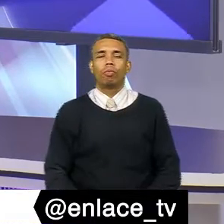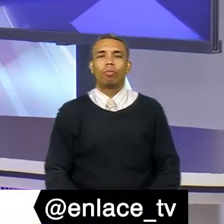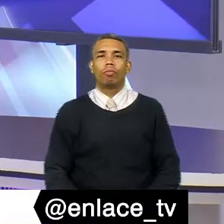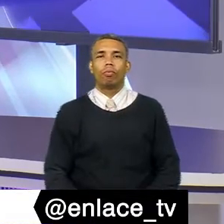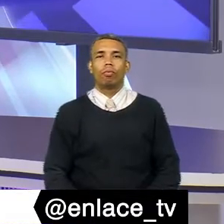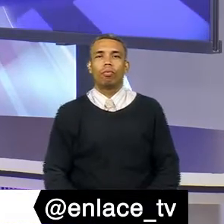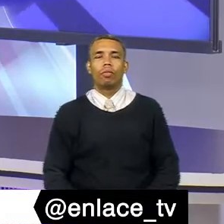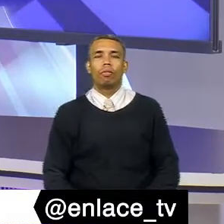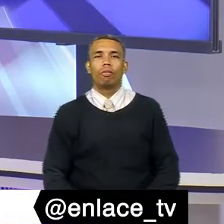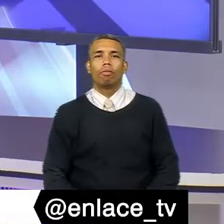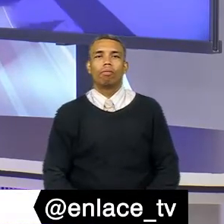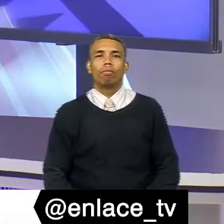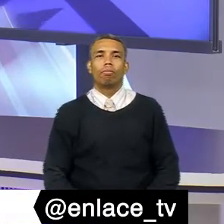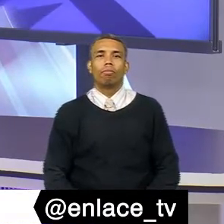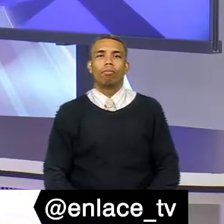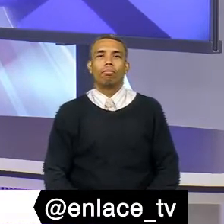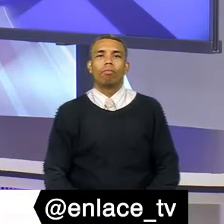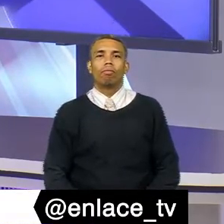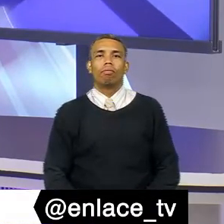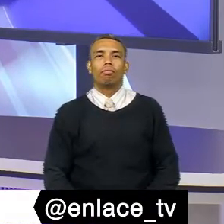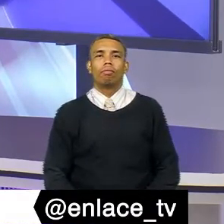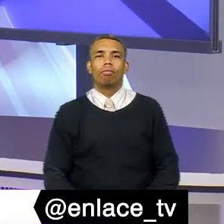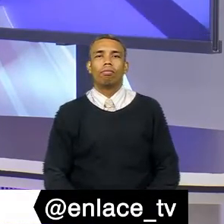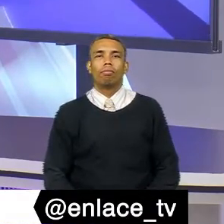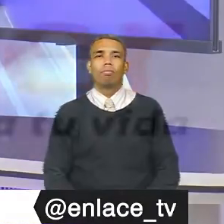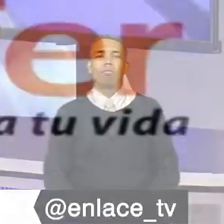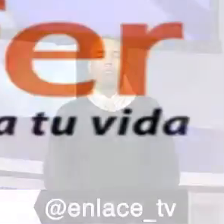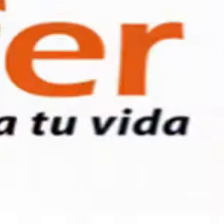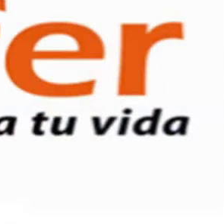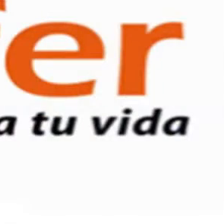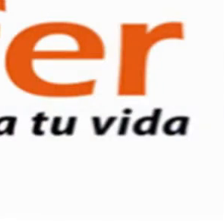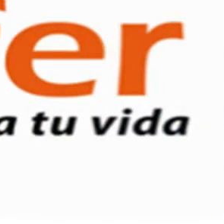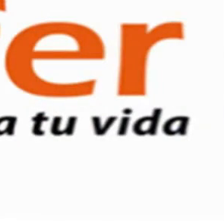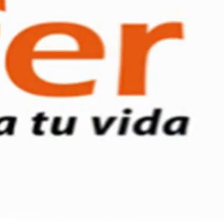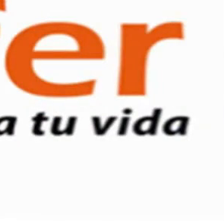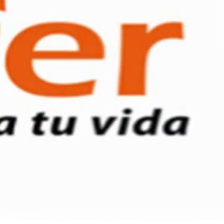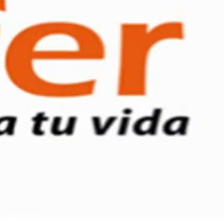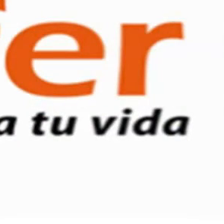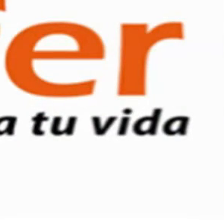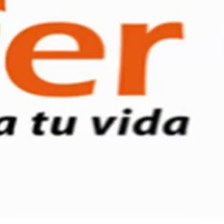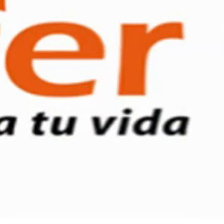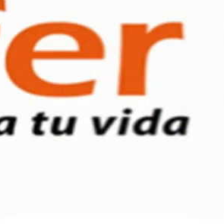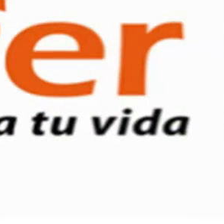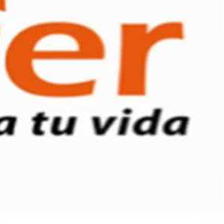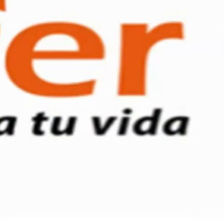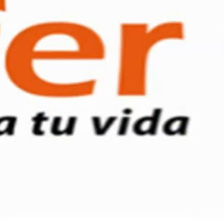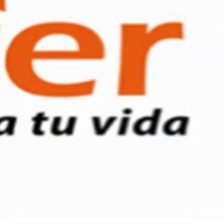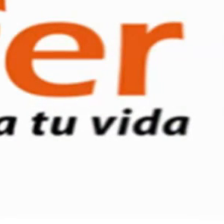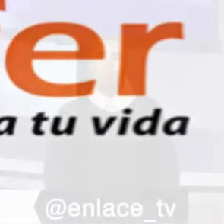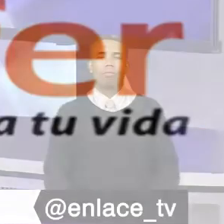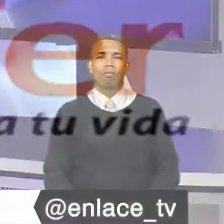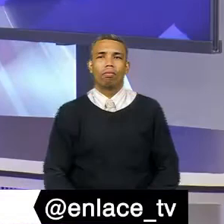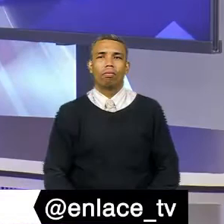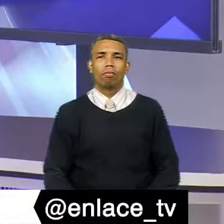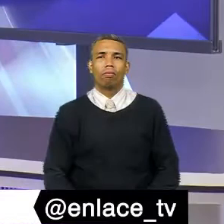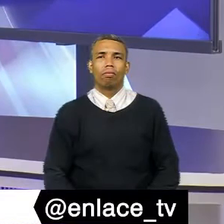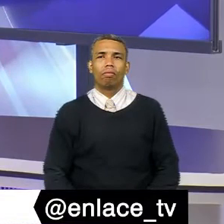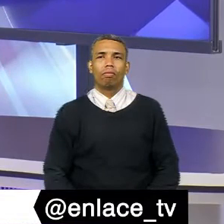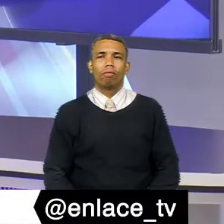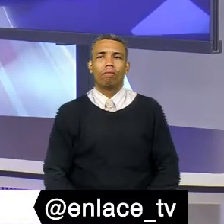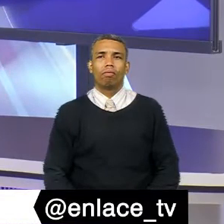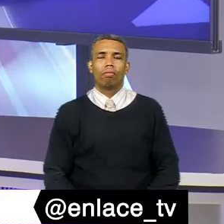nuestra ciudad y región. Antes de despedirnos, les recuerdo, materiales eléctricos, Electrofer, ilumina tu vida. Nos vemos esta